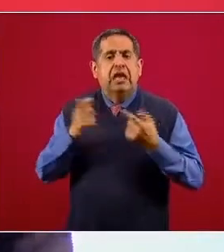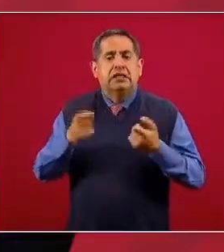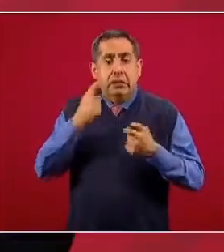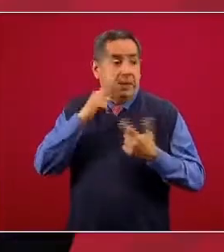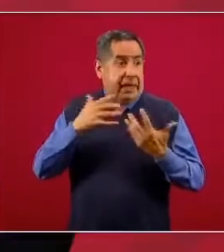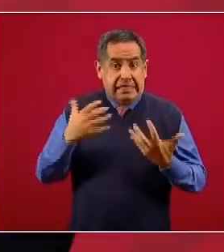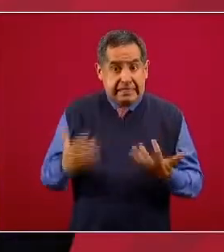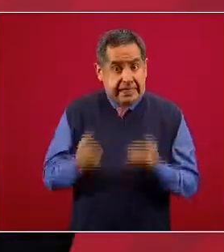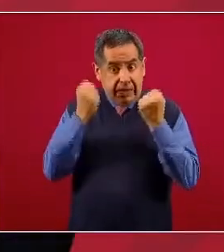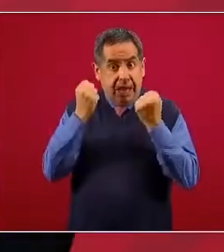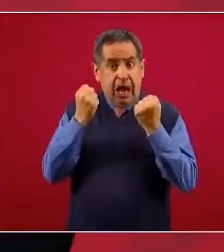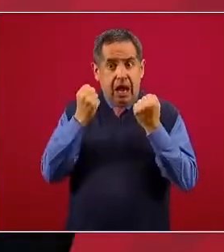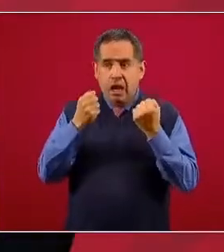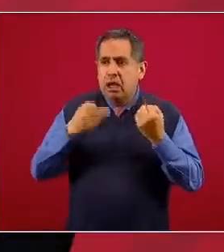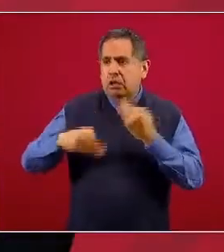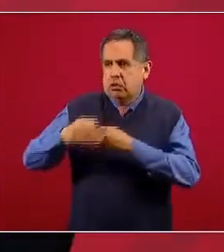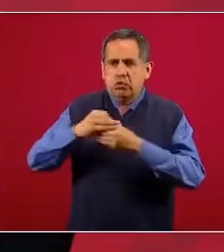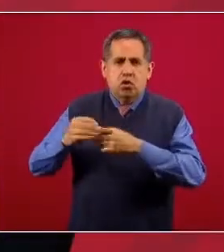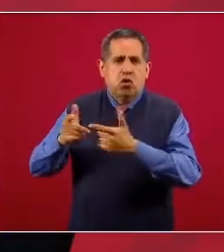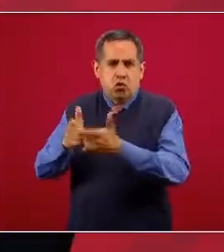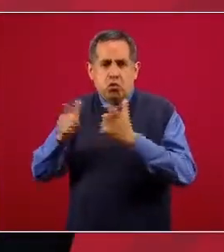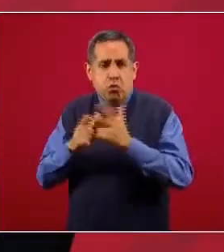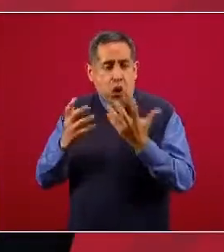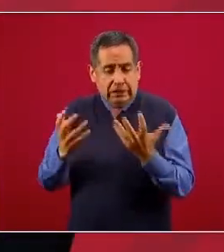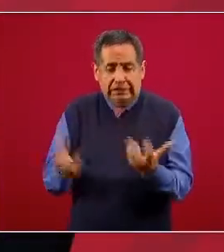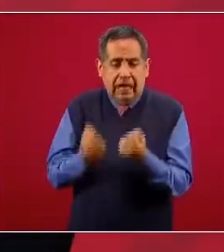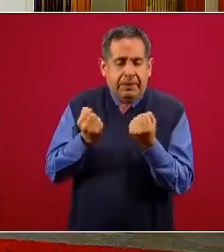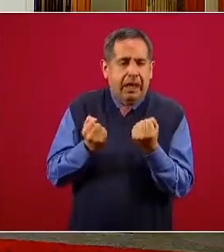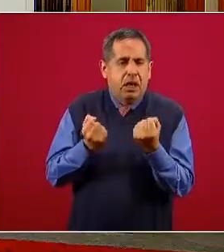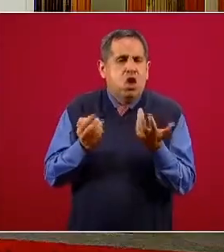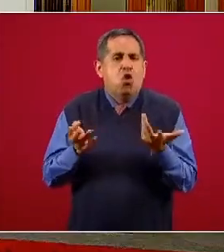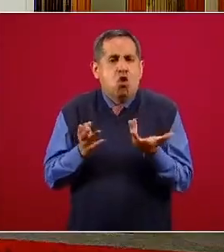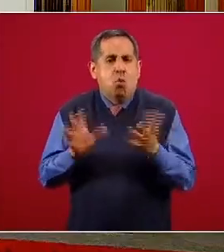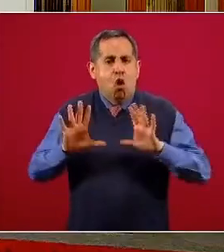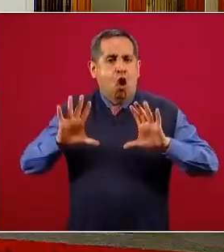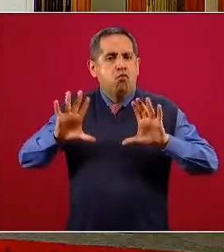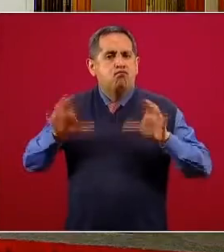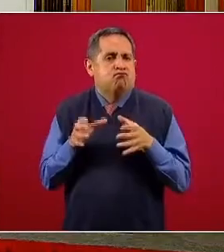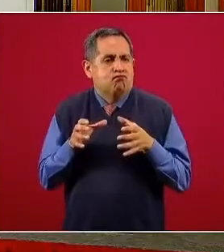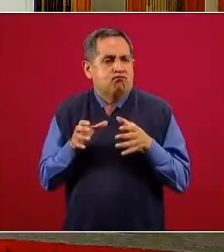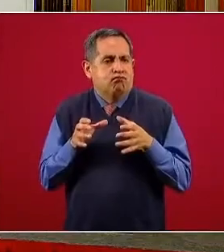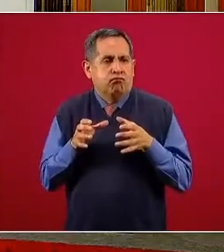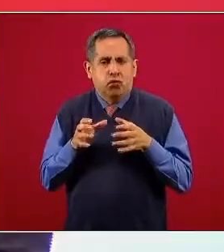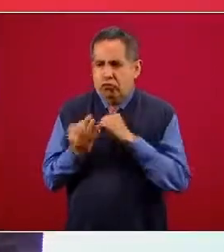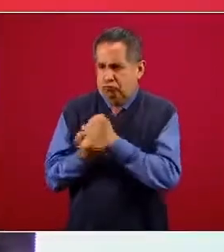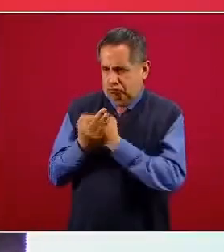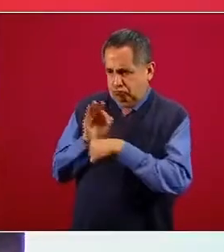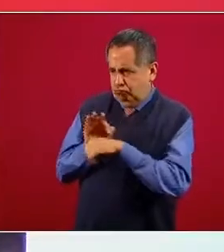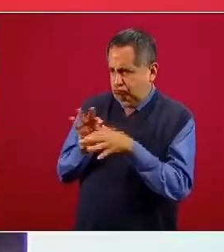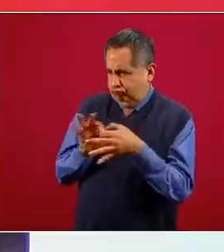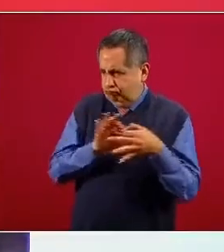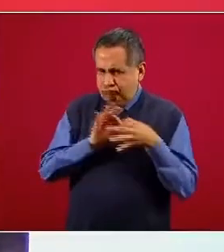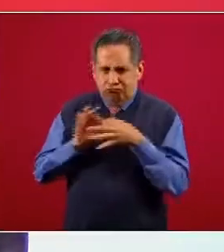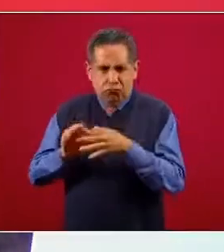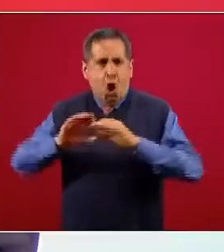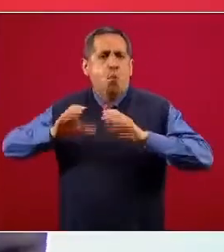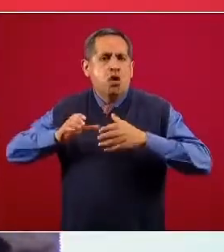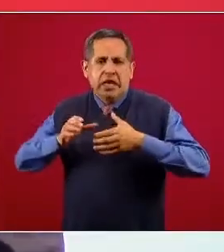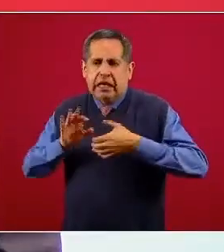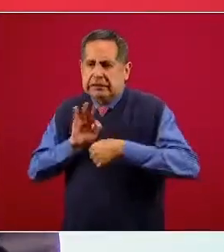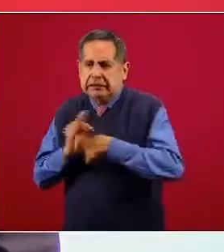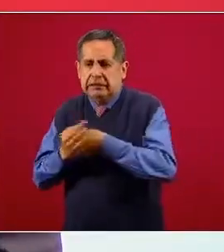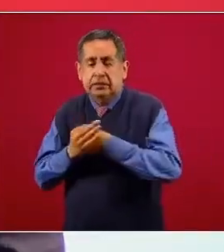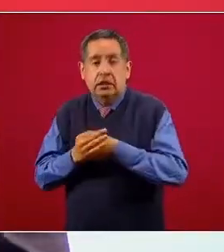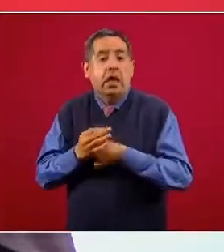factores clave para que las especies sobrevivan es cuando desarrollan mecanismos cooperativos. Y las especies